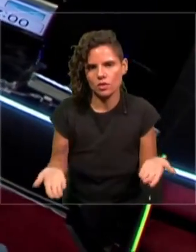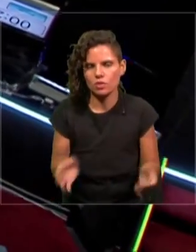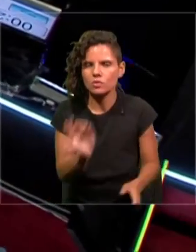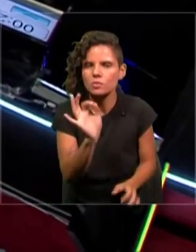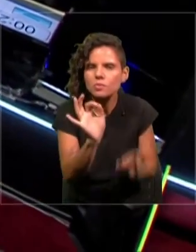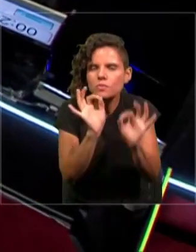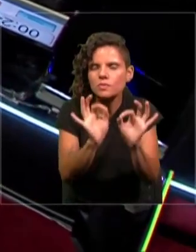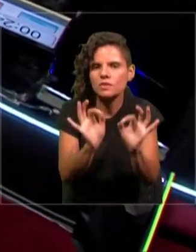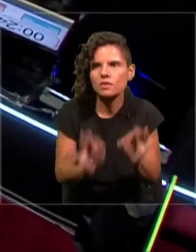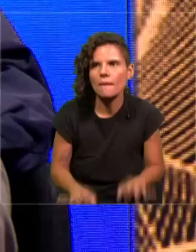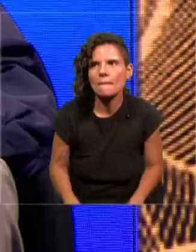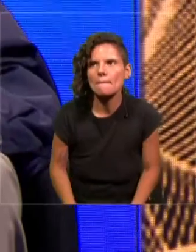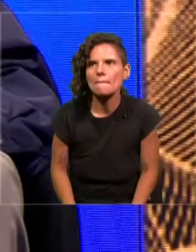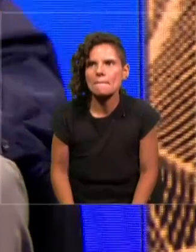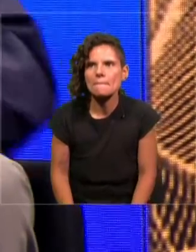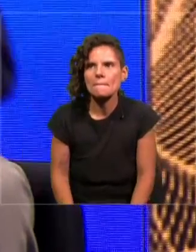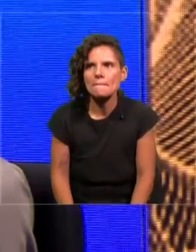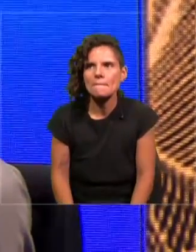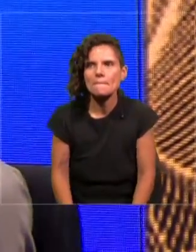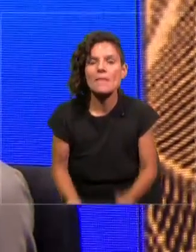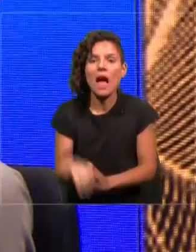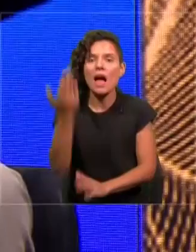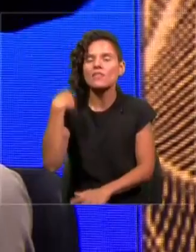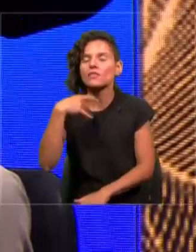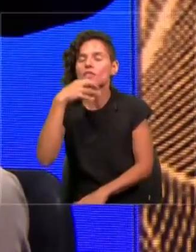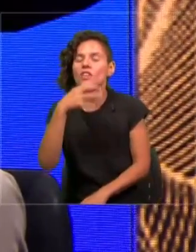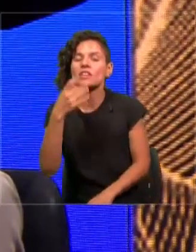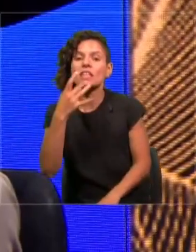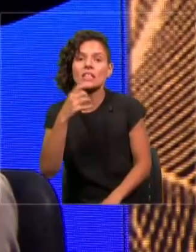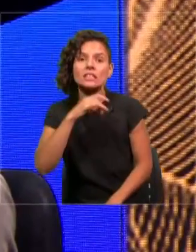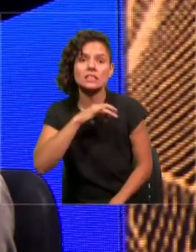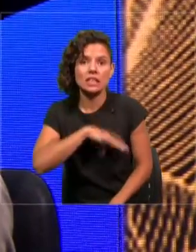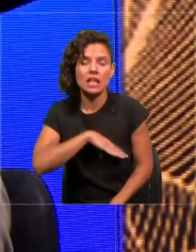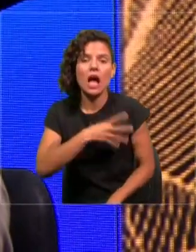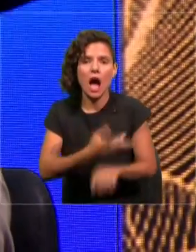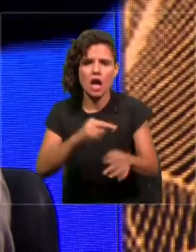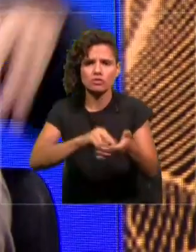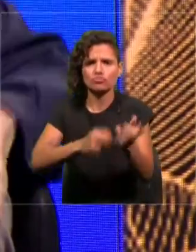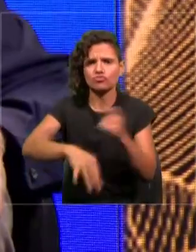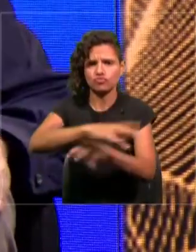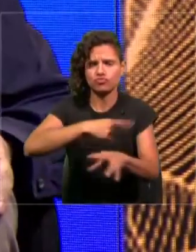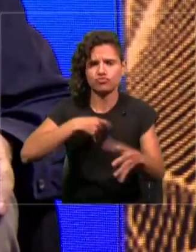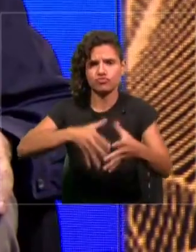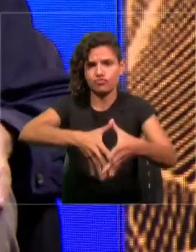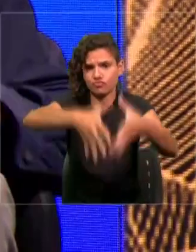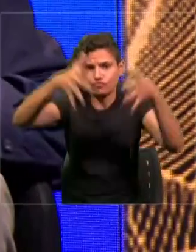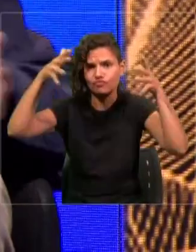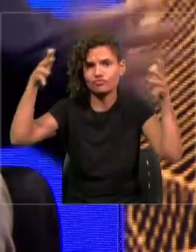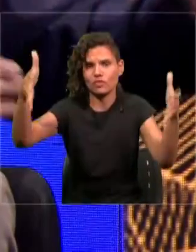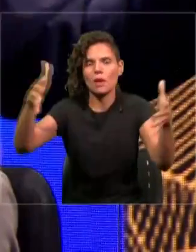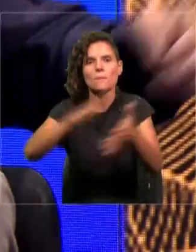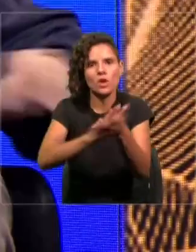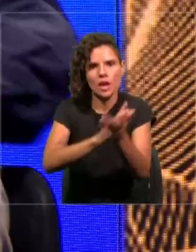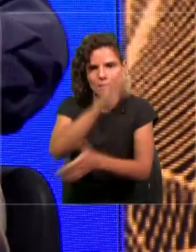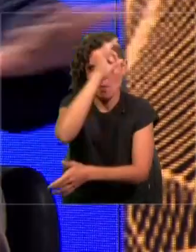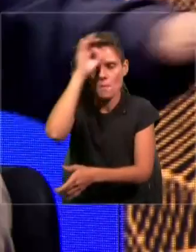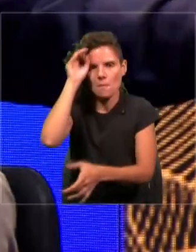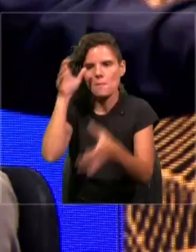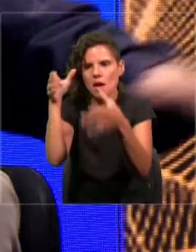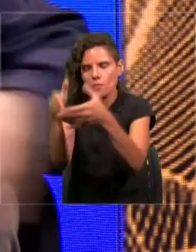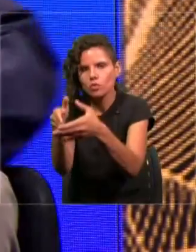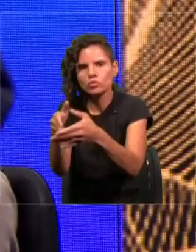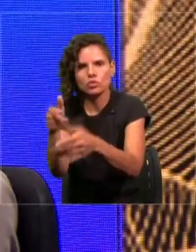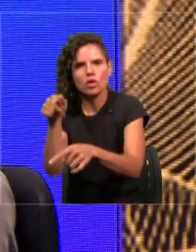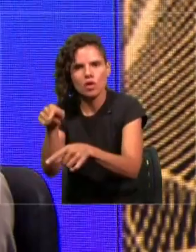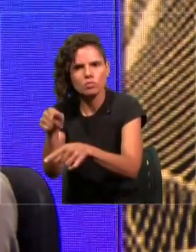Yo traté de decir hace un rato que en Chile hay conflictos macroscópicos, gigantescos, el pueblo mapuche es uno de ellos, el pueblo